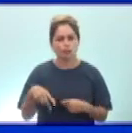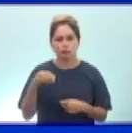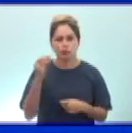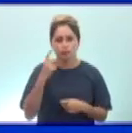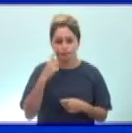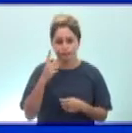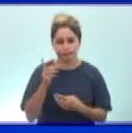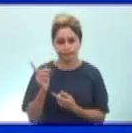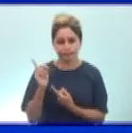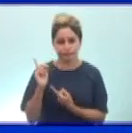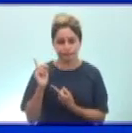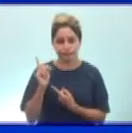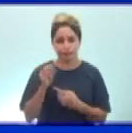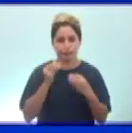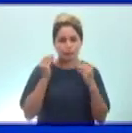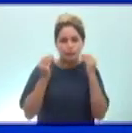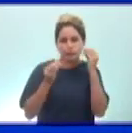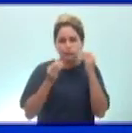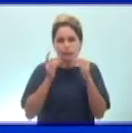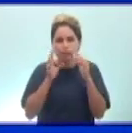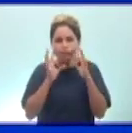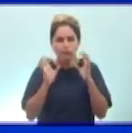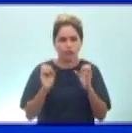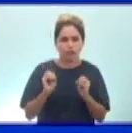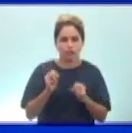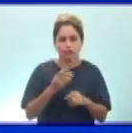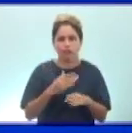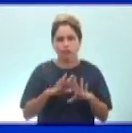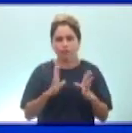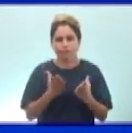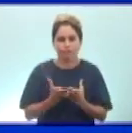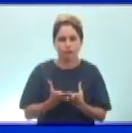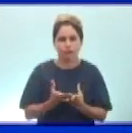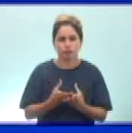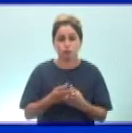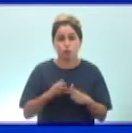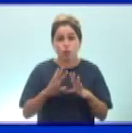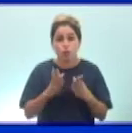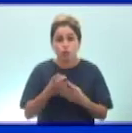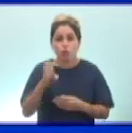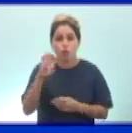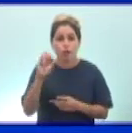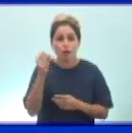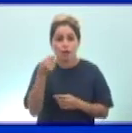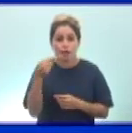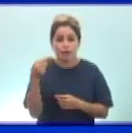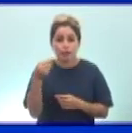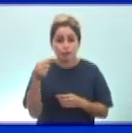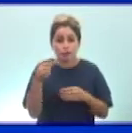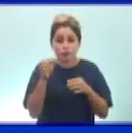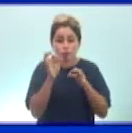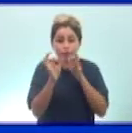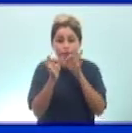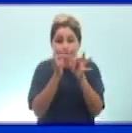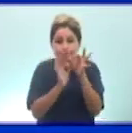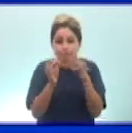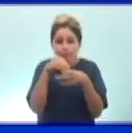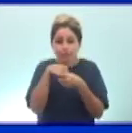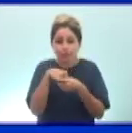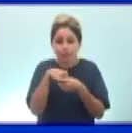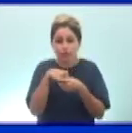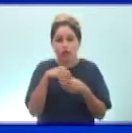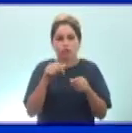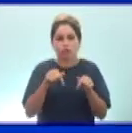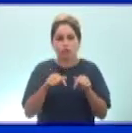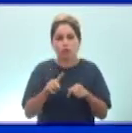interpretar la distribución electrónica, el tipo de subnivel y el total de electrones que presenta en ese tipo de subnivel. Existen